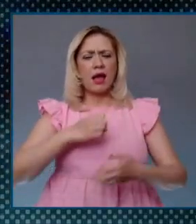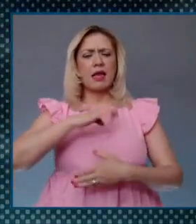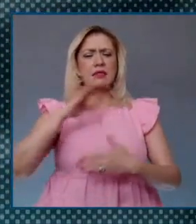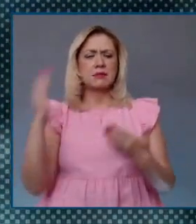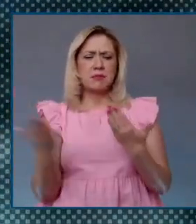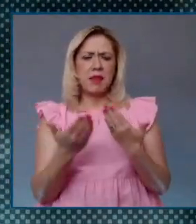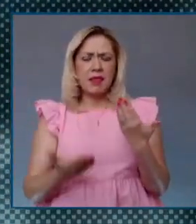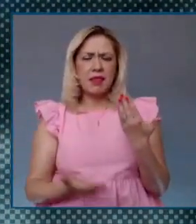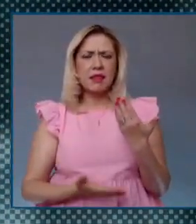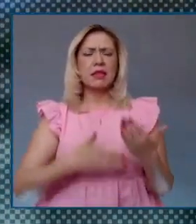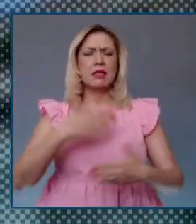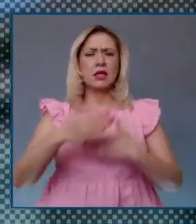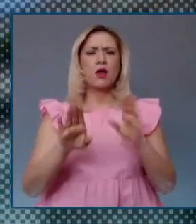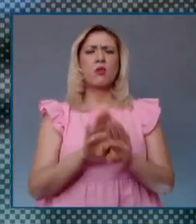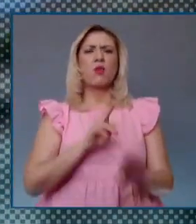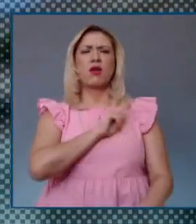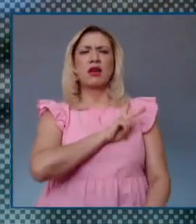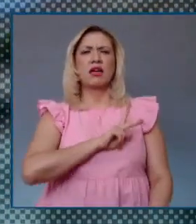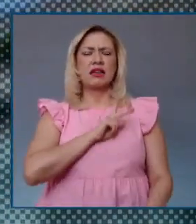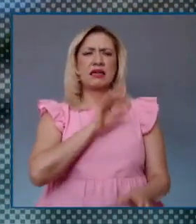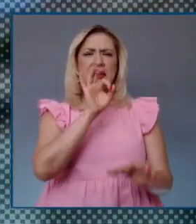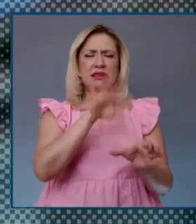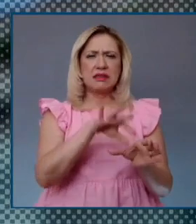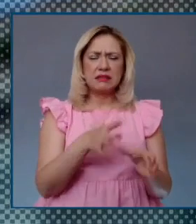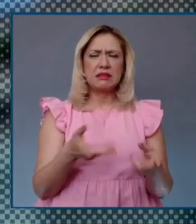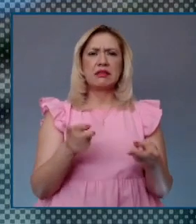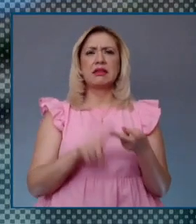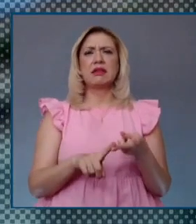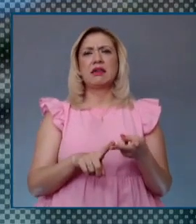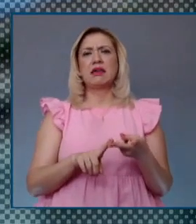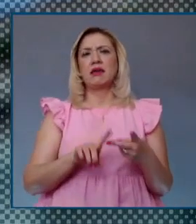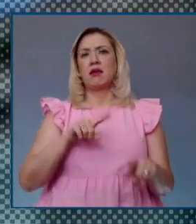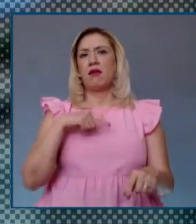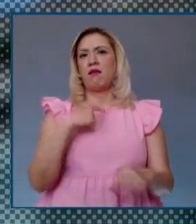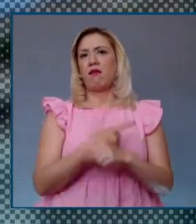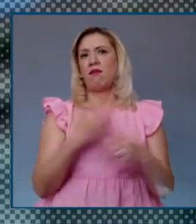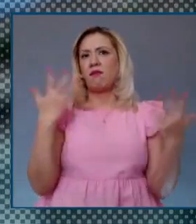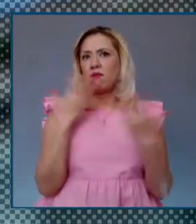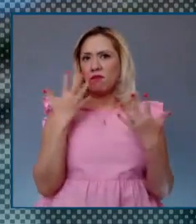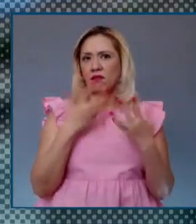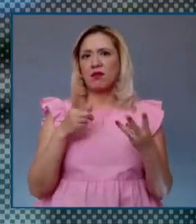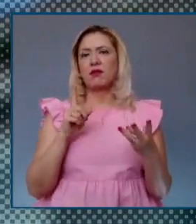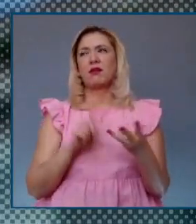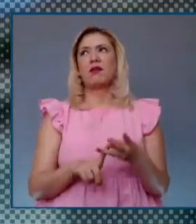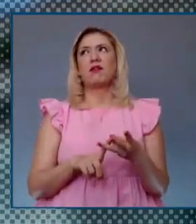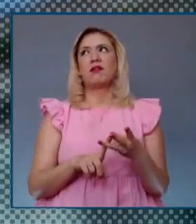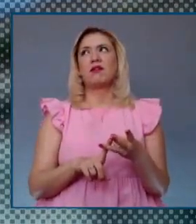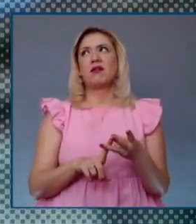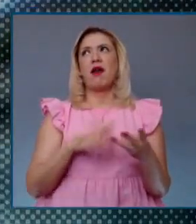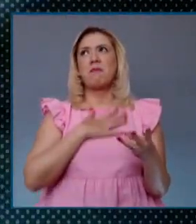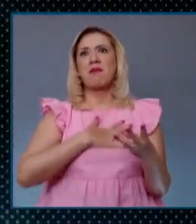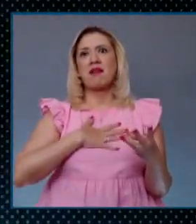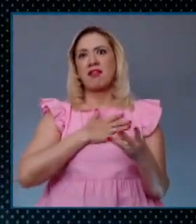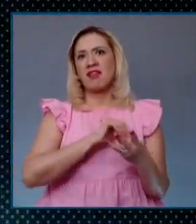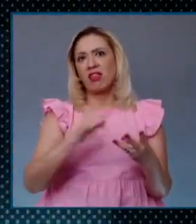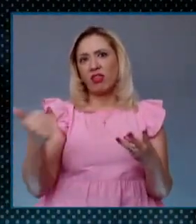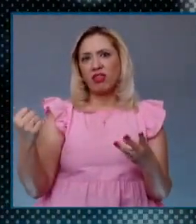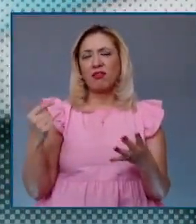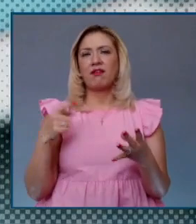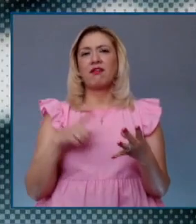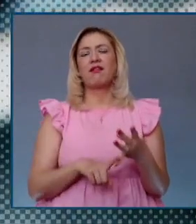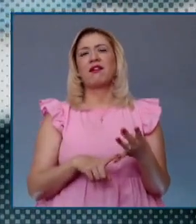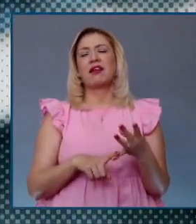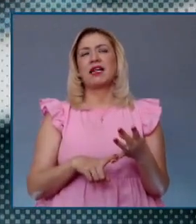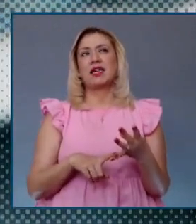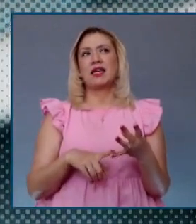envenenamiento y relaciones prohibidas durante los siglos XIX y XX. Son historias de pasión y traición para recordar en